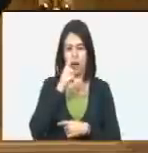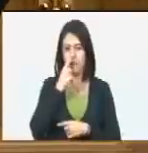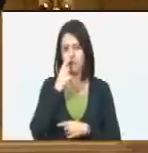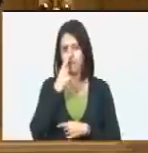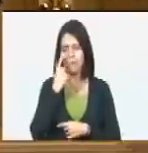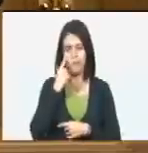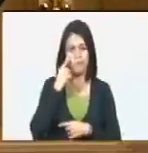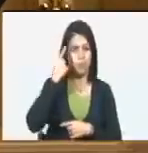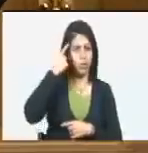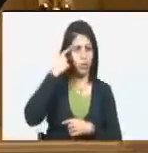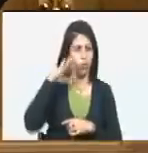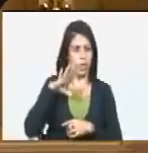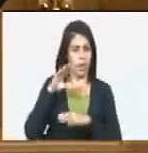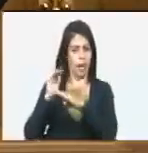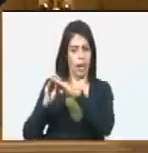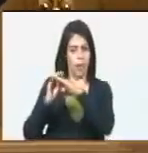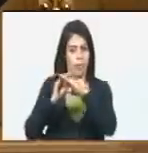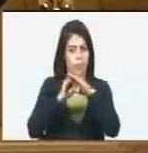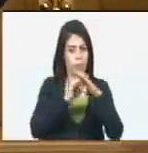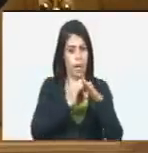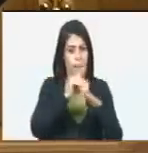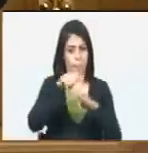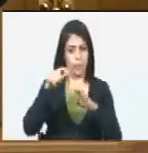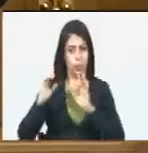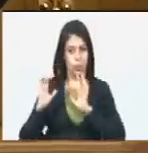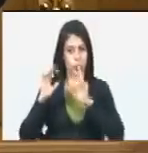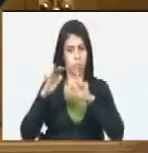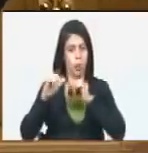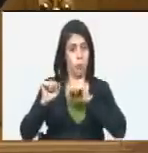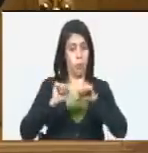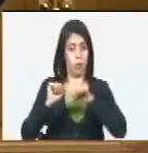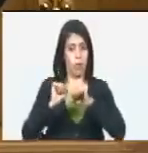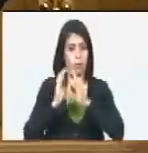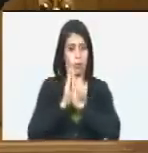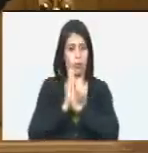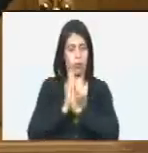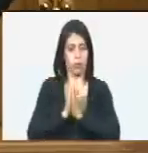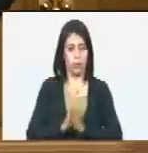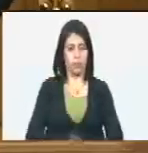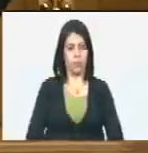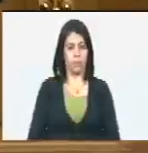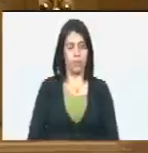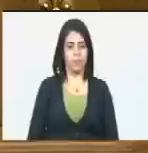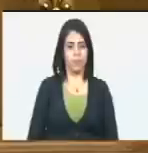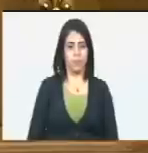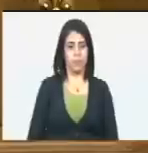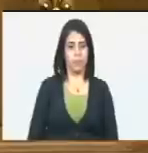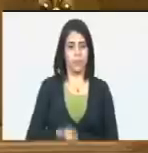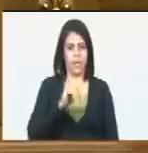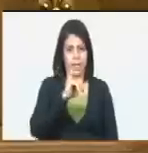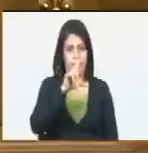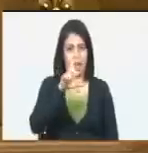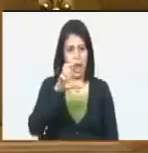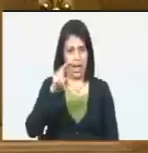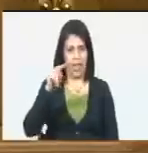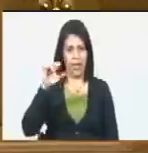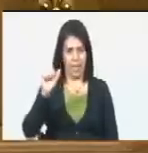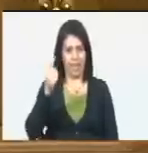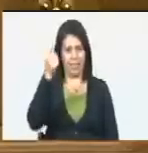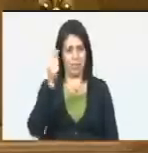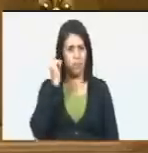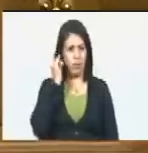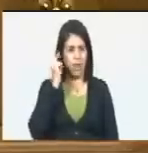Hay que convocar a la gente, hay que moverla. Y Lenia sabe eso. Vamos a